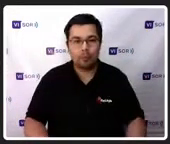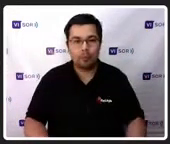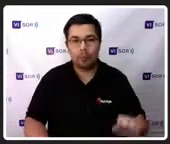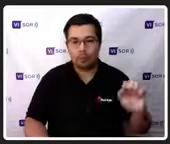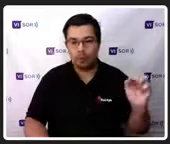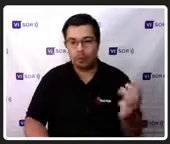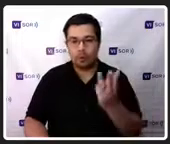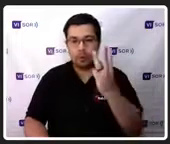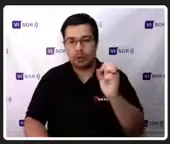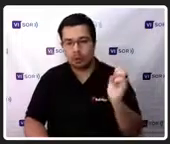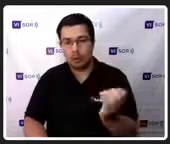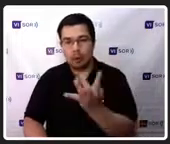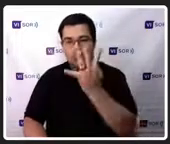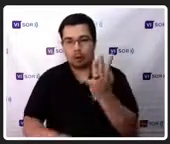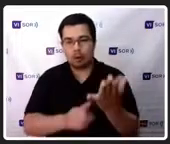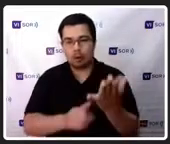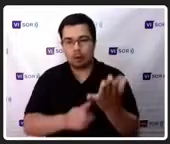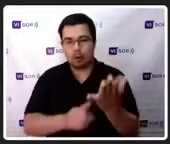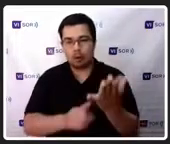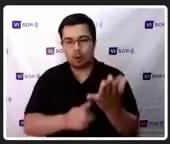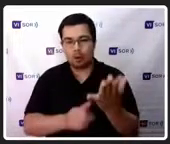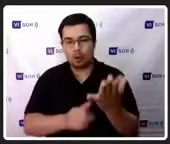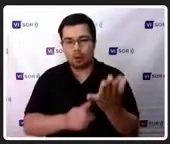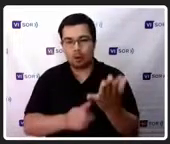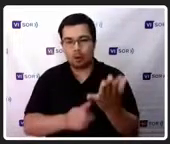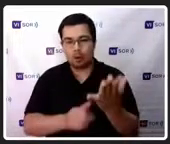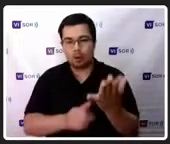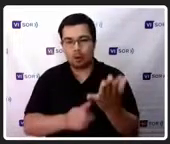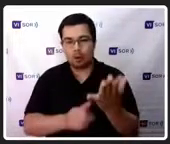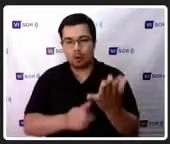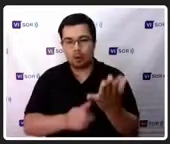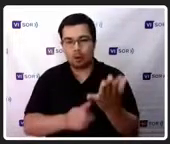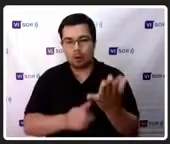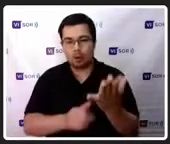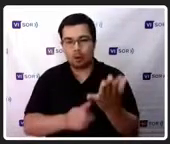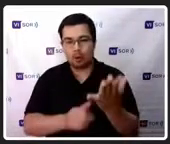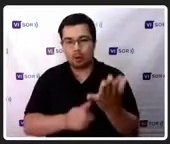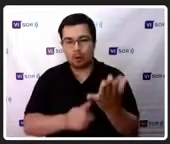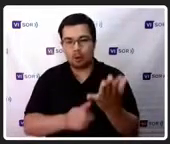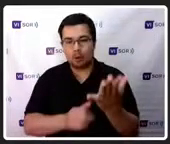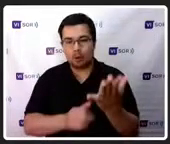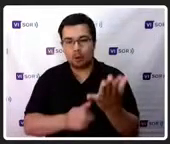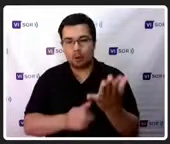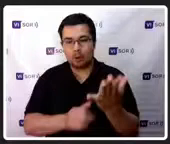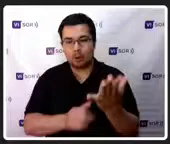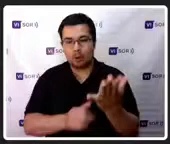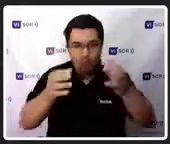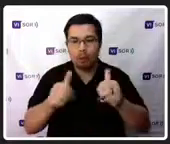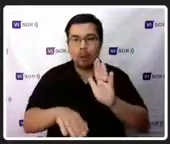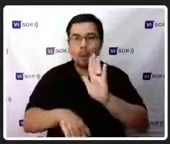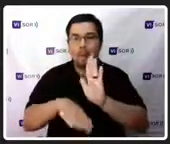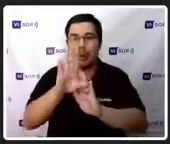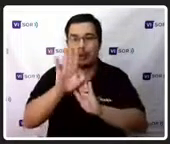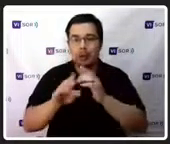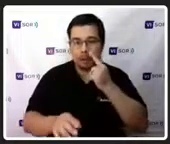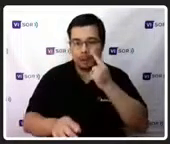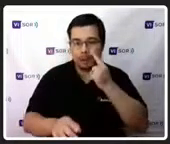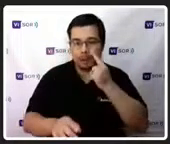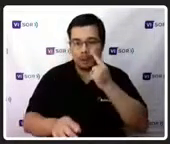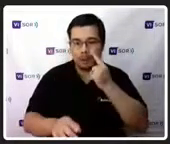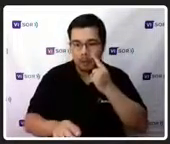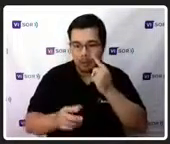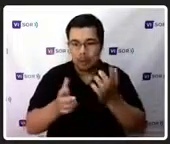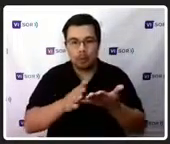foco bien claro respecto a la operación más hotelera. Y si se dan cuenta, acá tenemos técnicas de